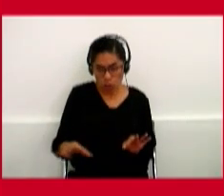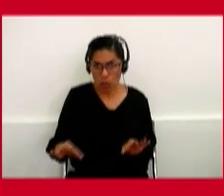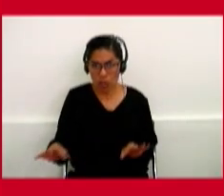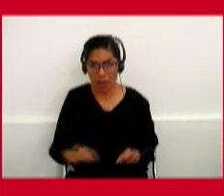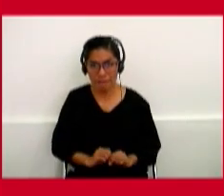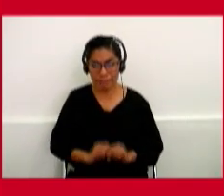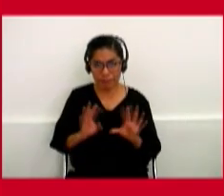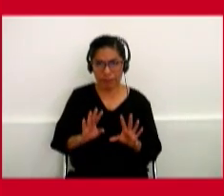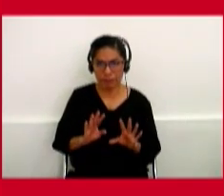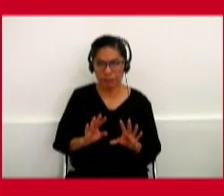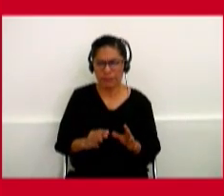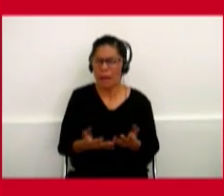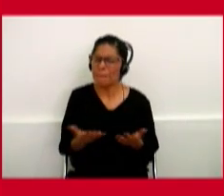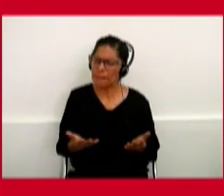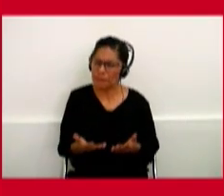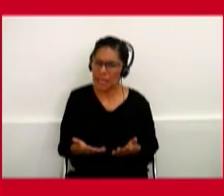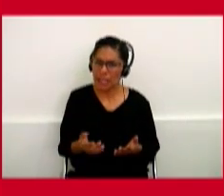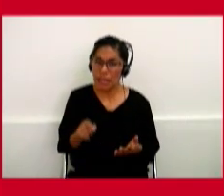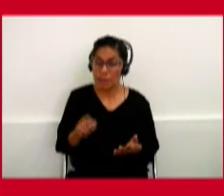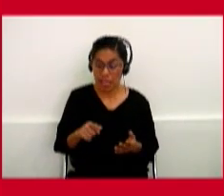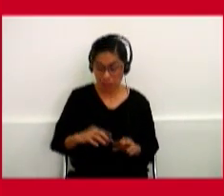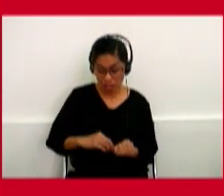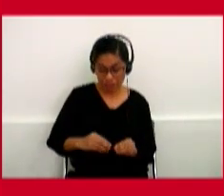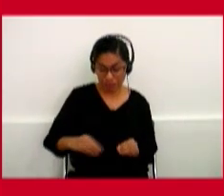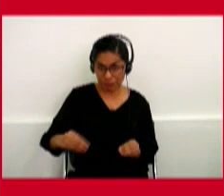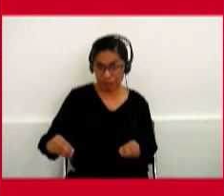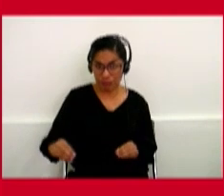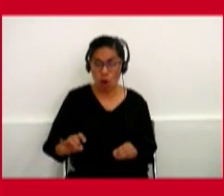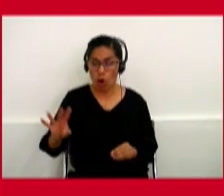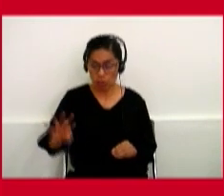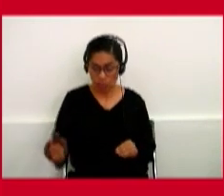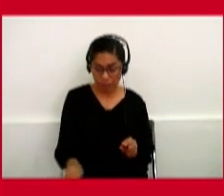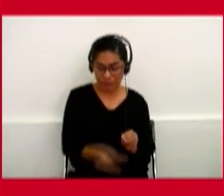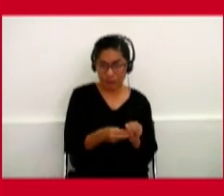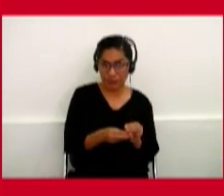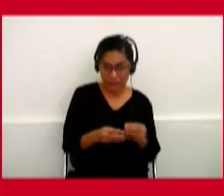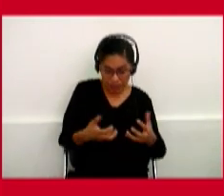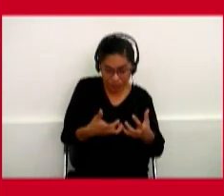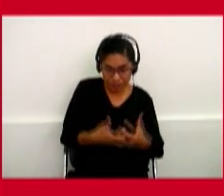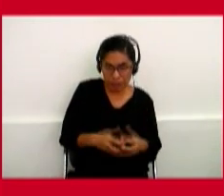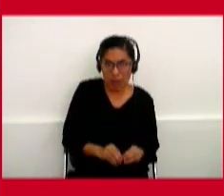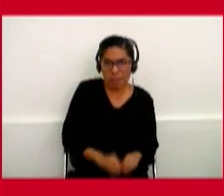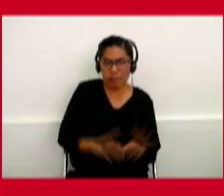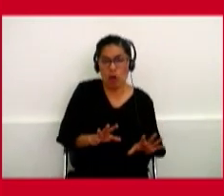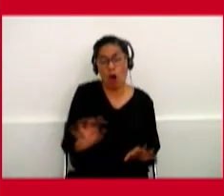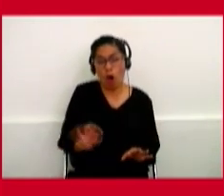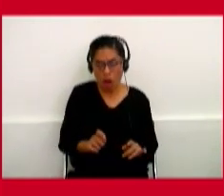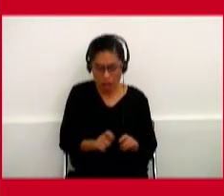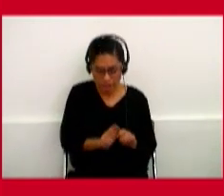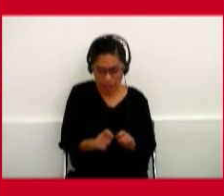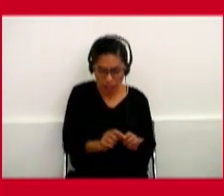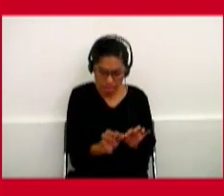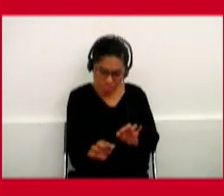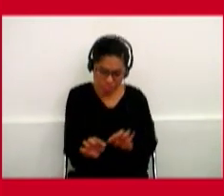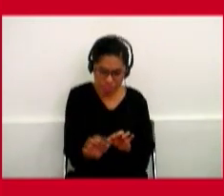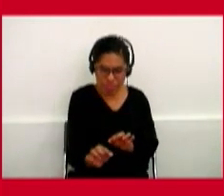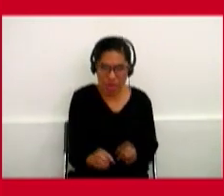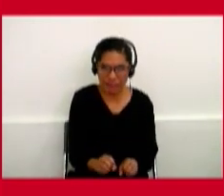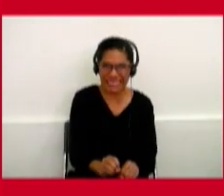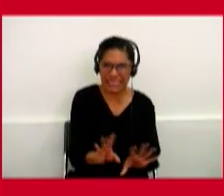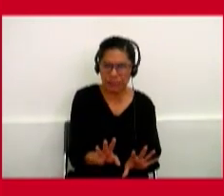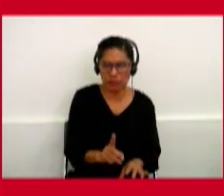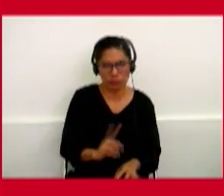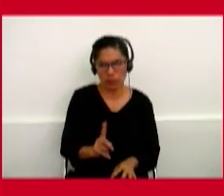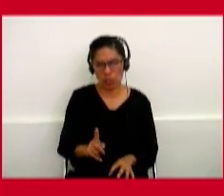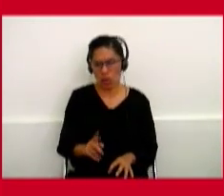común, pero ya no usamos el detonador ensamblado o una iniciación con chispa, sino usamos una iniciación